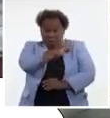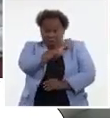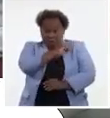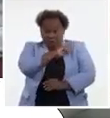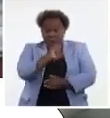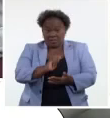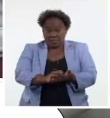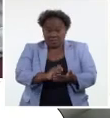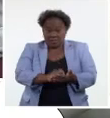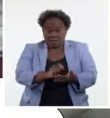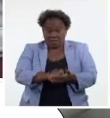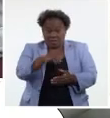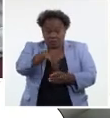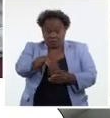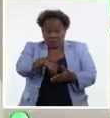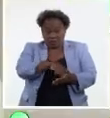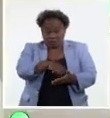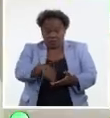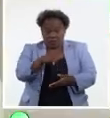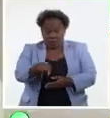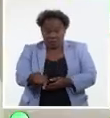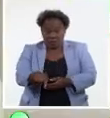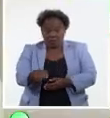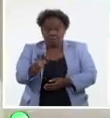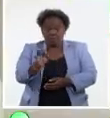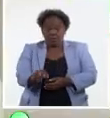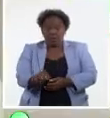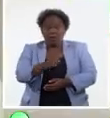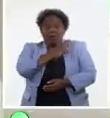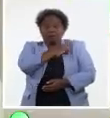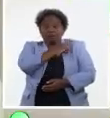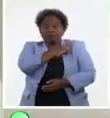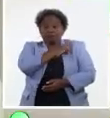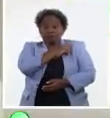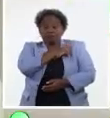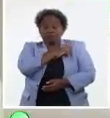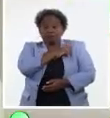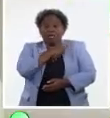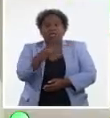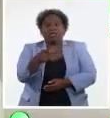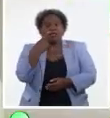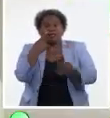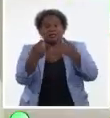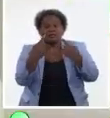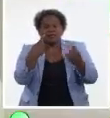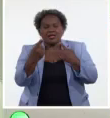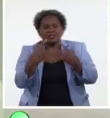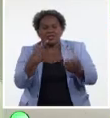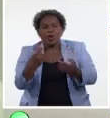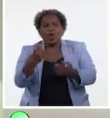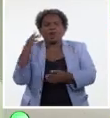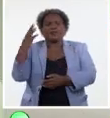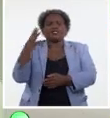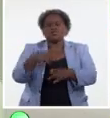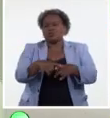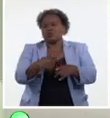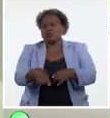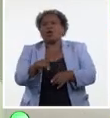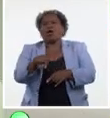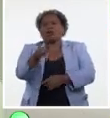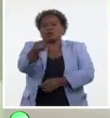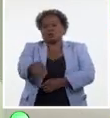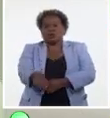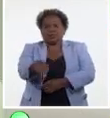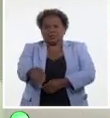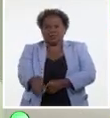registro electoral que son las autoridades de la dirección de identificación y migración extranjería proceden a su actualización